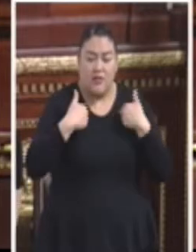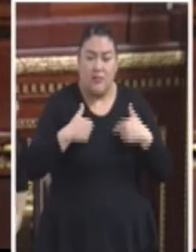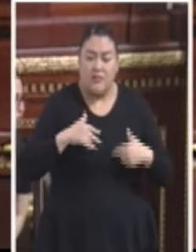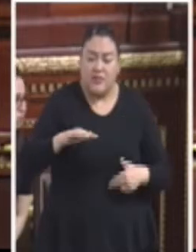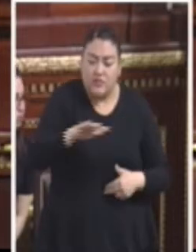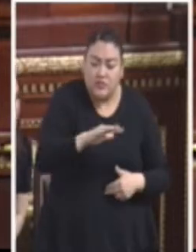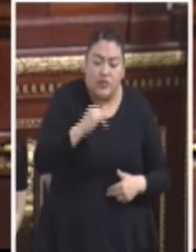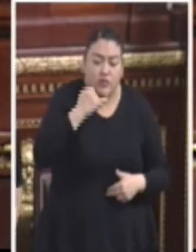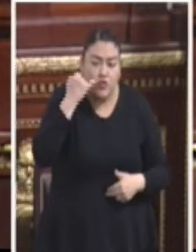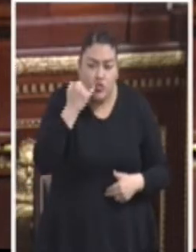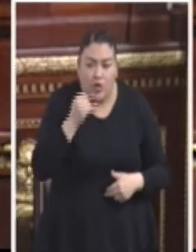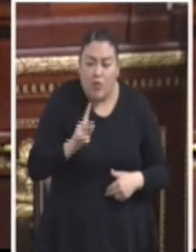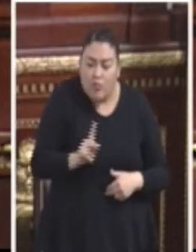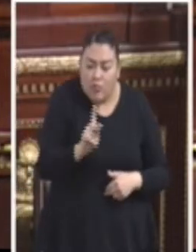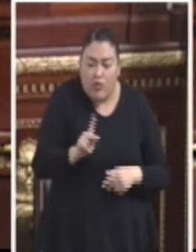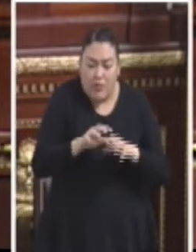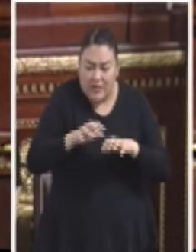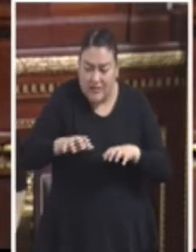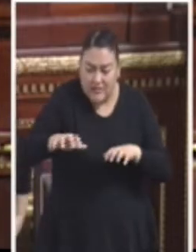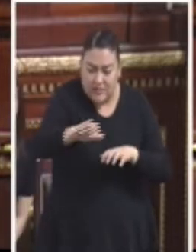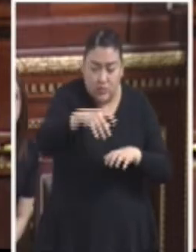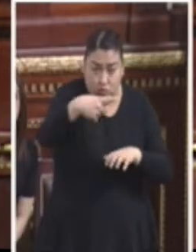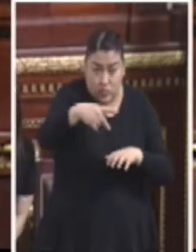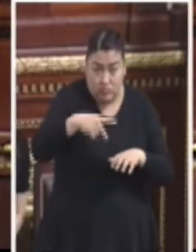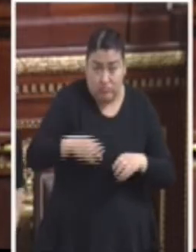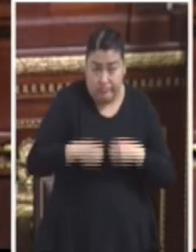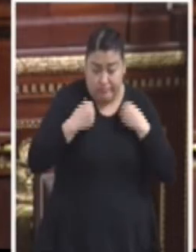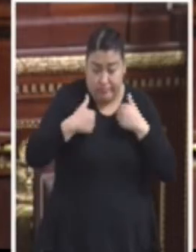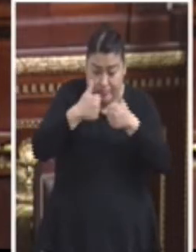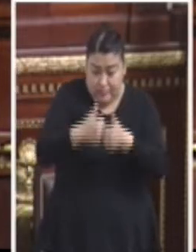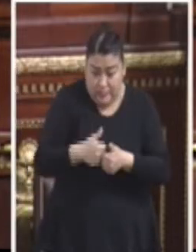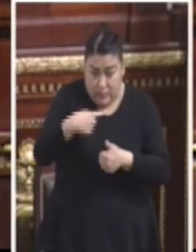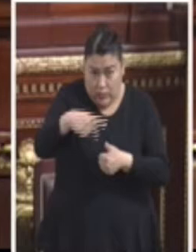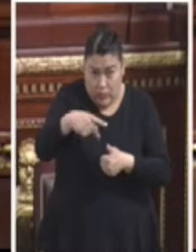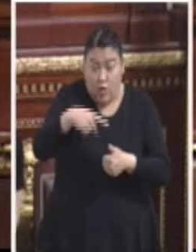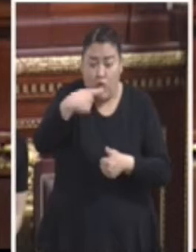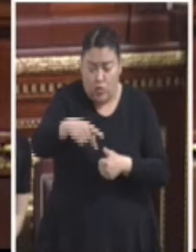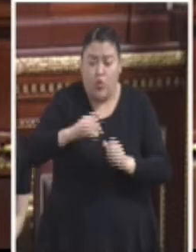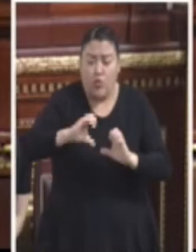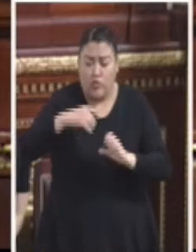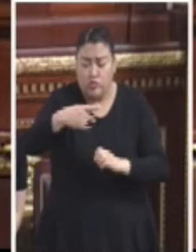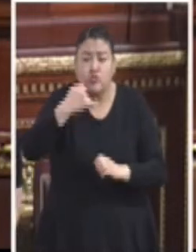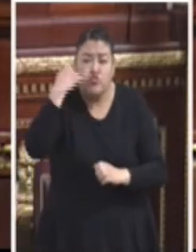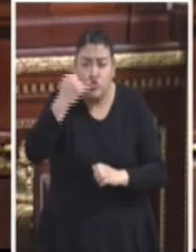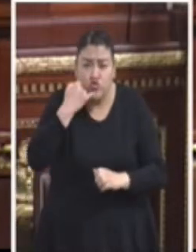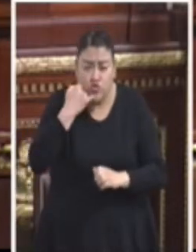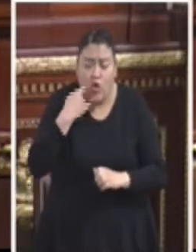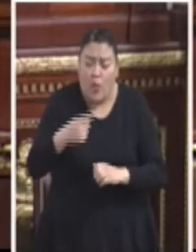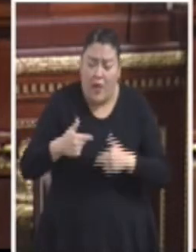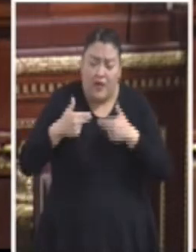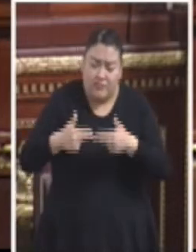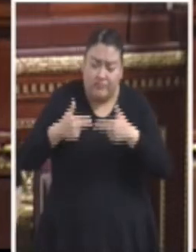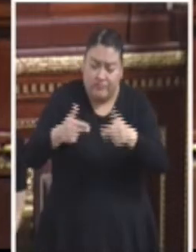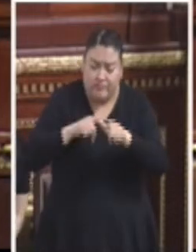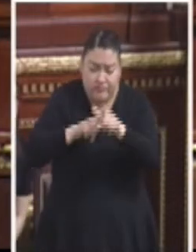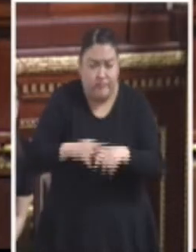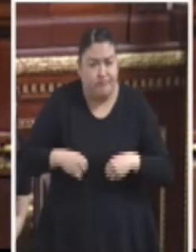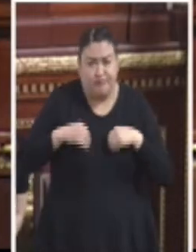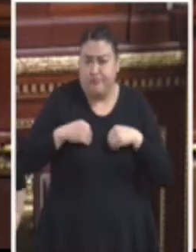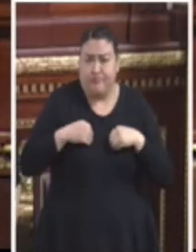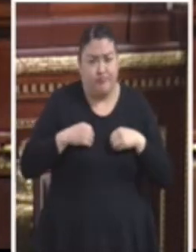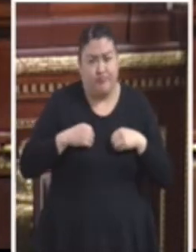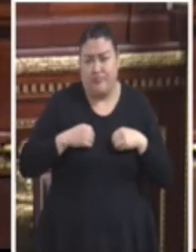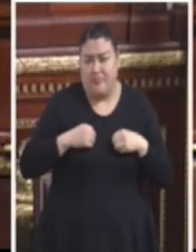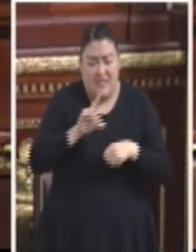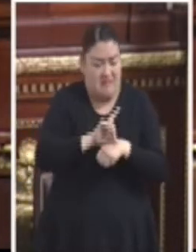barrios originarios y comunidades indígenas residentes a la preservación y uso de la lengua en todos los ámbitos de su vida,